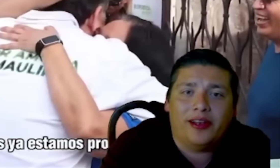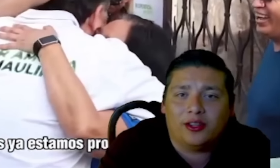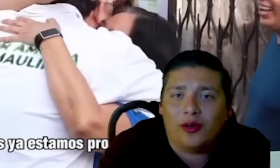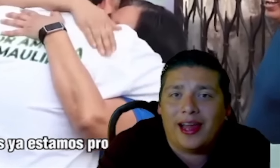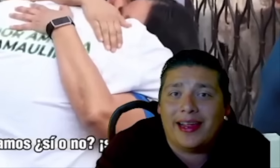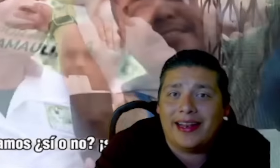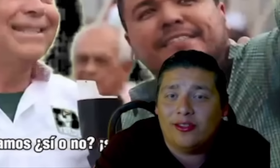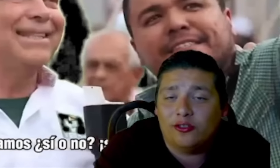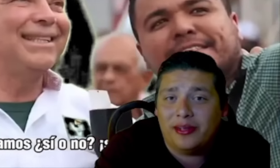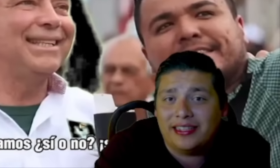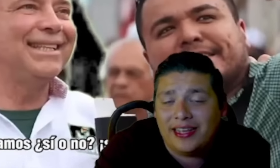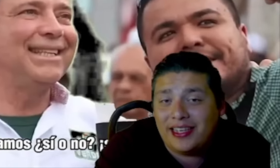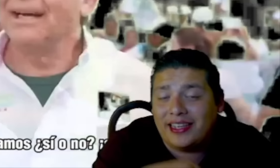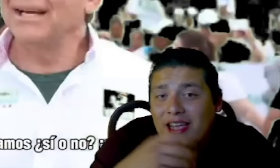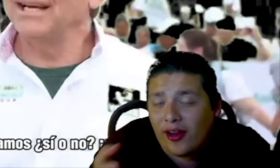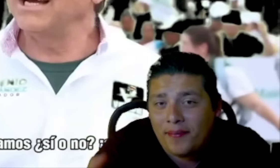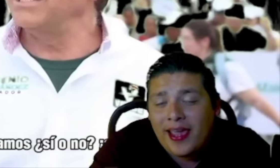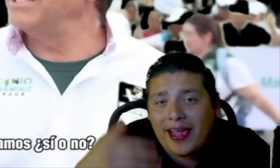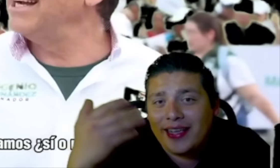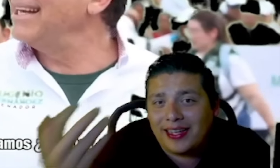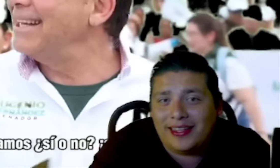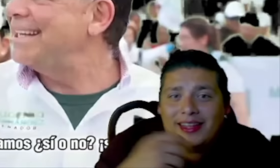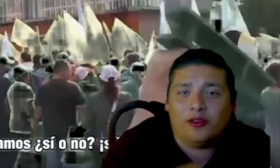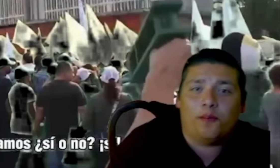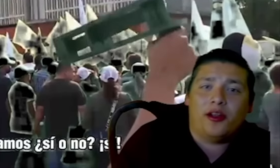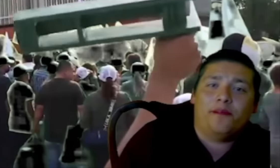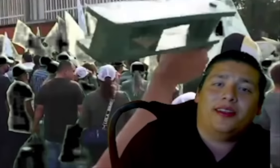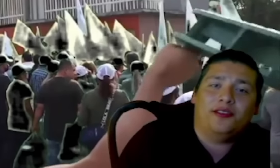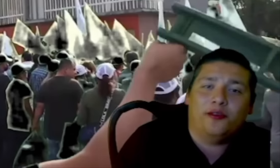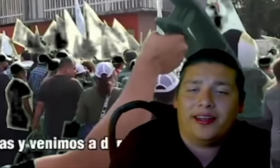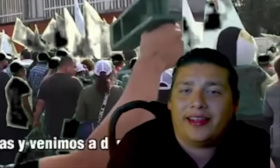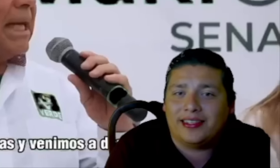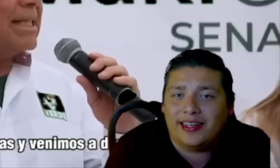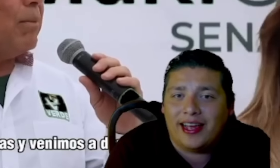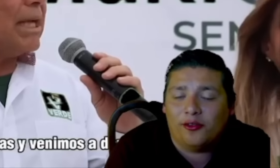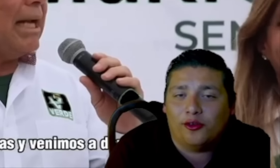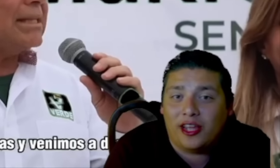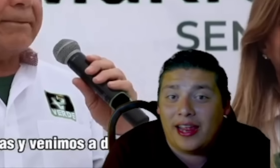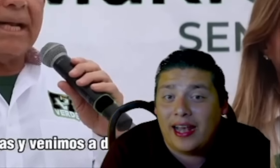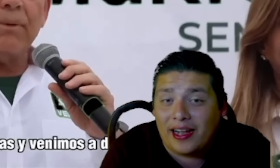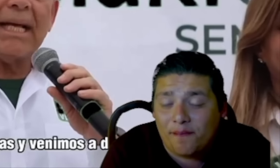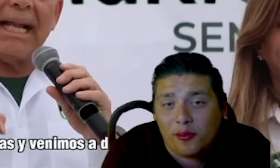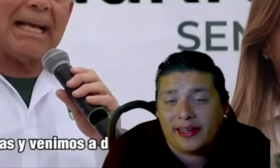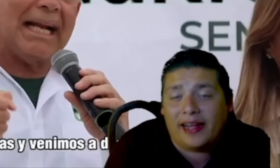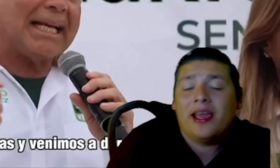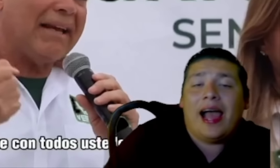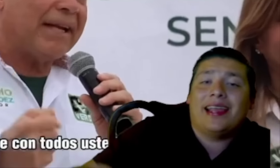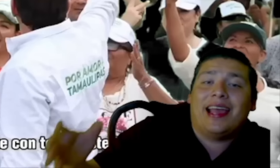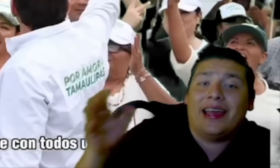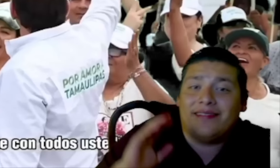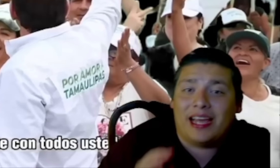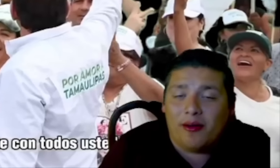parte del fraude electoral en el 2006 y que ahora es candidato por el Partido Verde al Senado de la